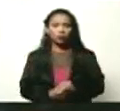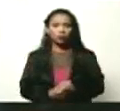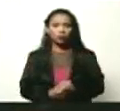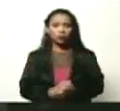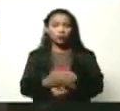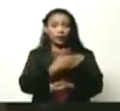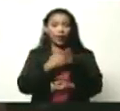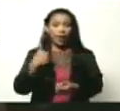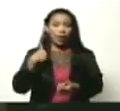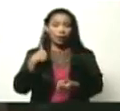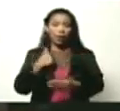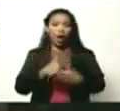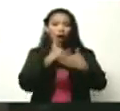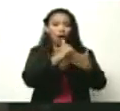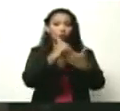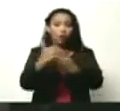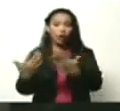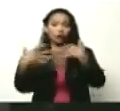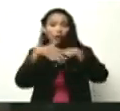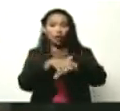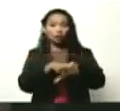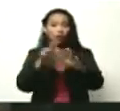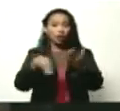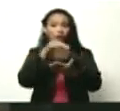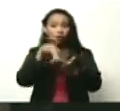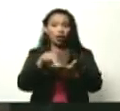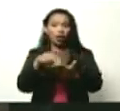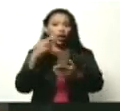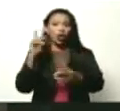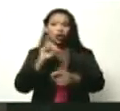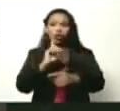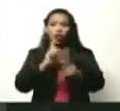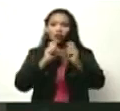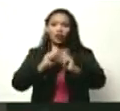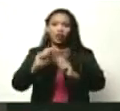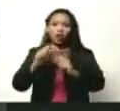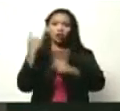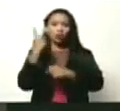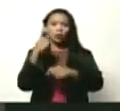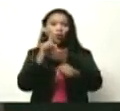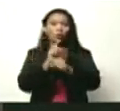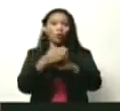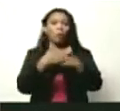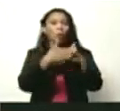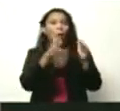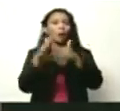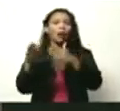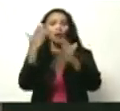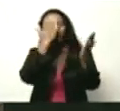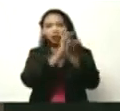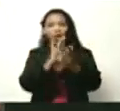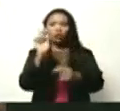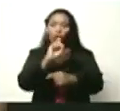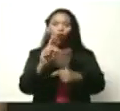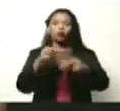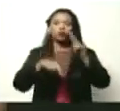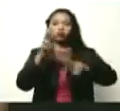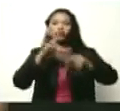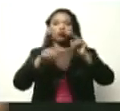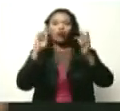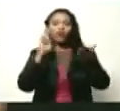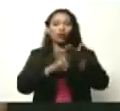deseos de contribuir a la integración nacional. Ya no se trata solo de abrir la frontera, sino de construir verdaderas